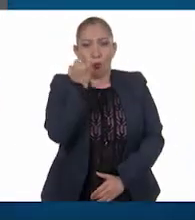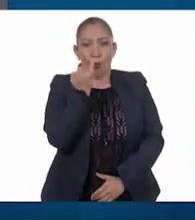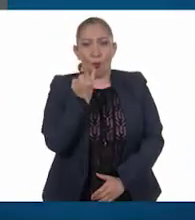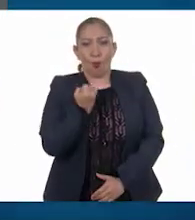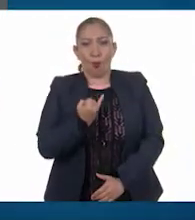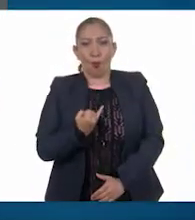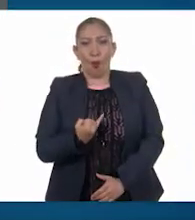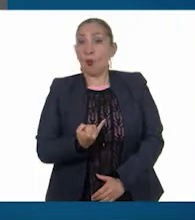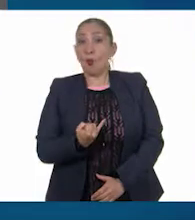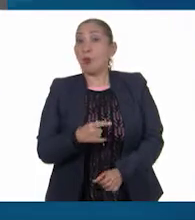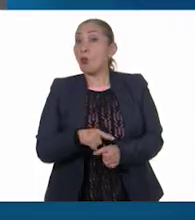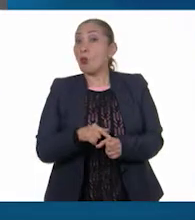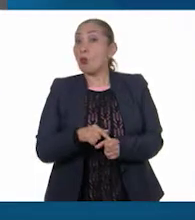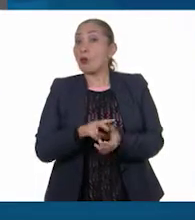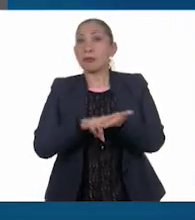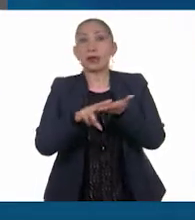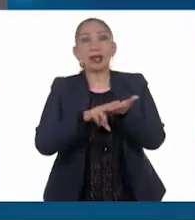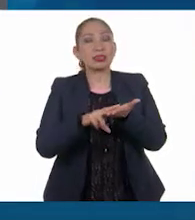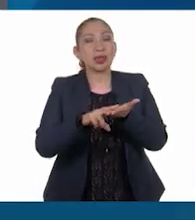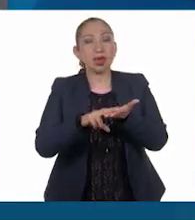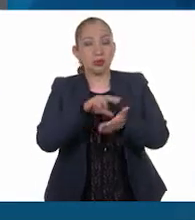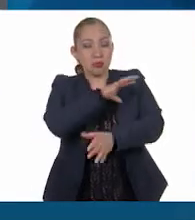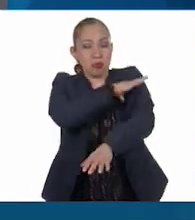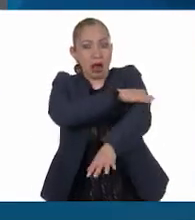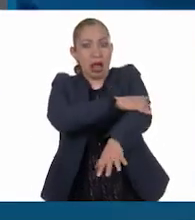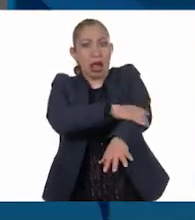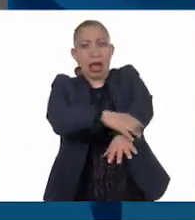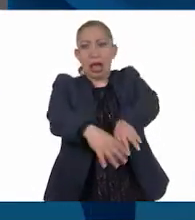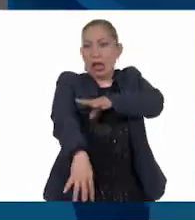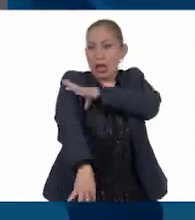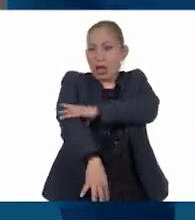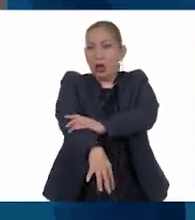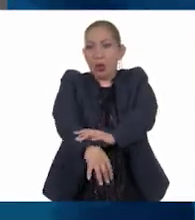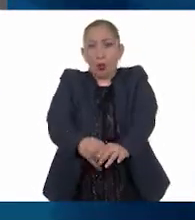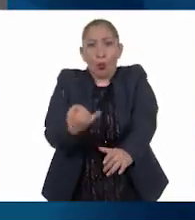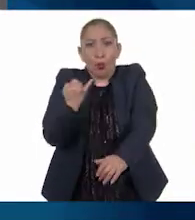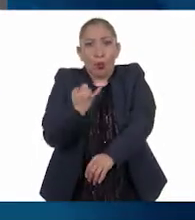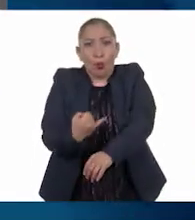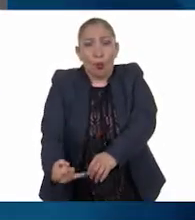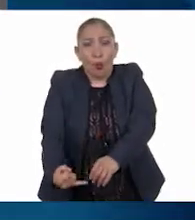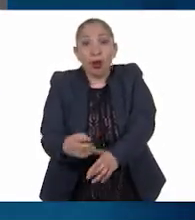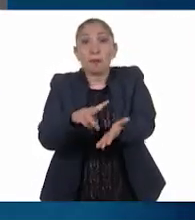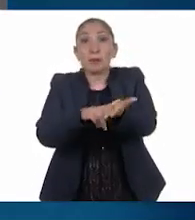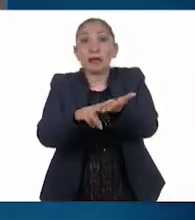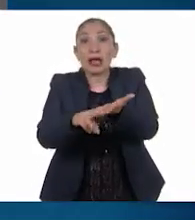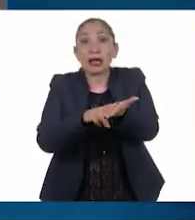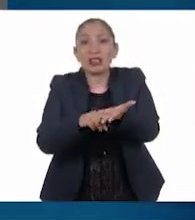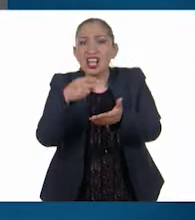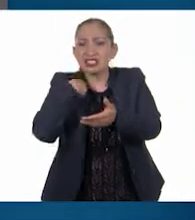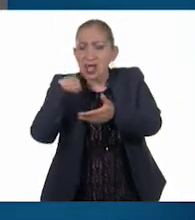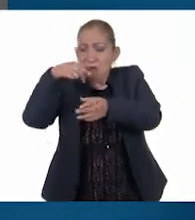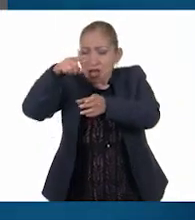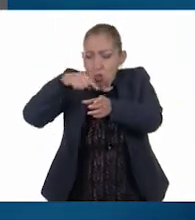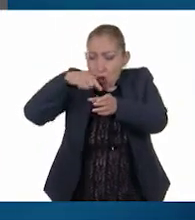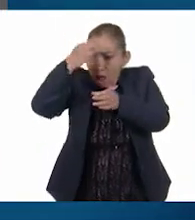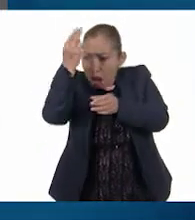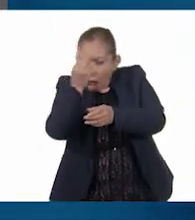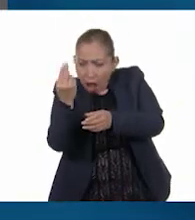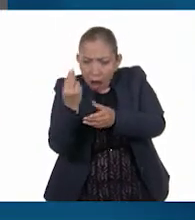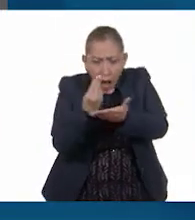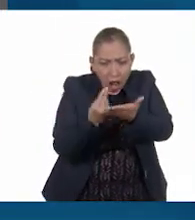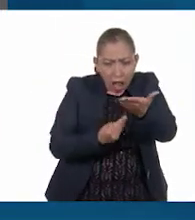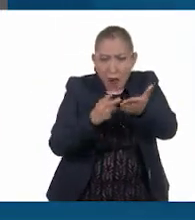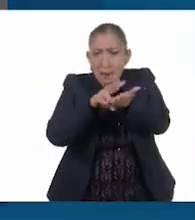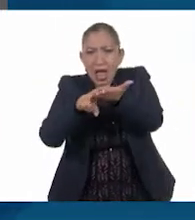y de color verde, sus brazos largos, flacos y de color verde. Y así lo pintó todo de color